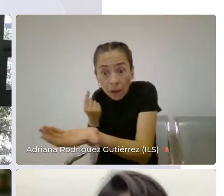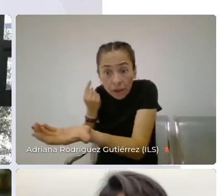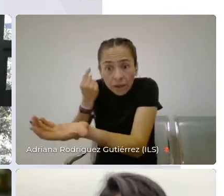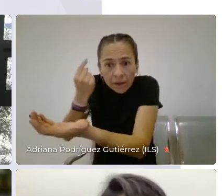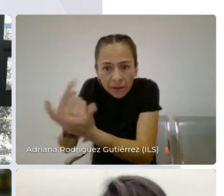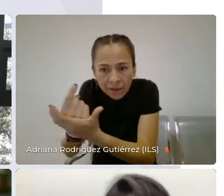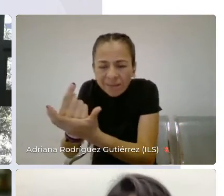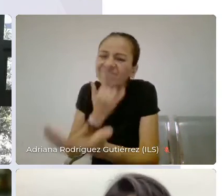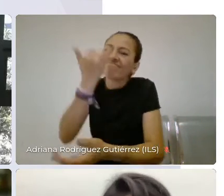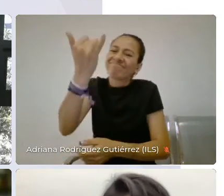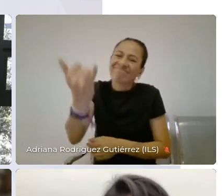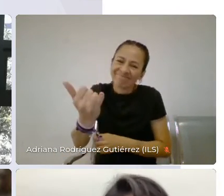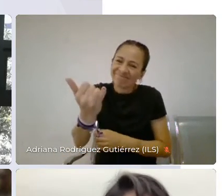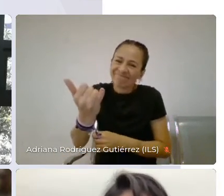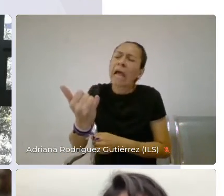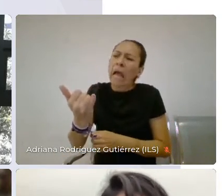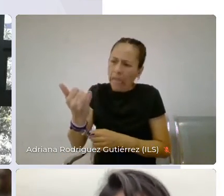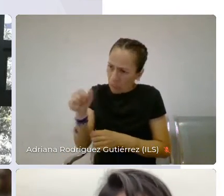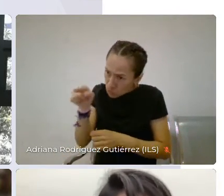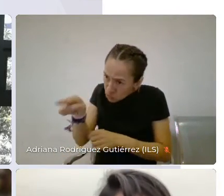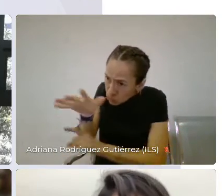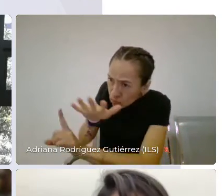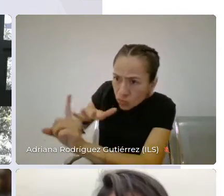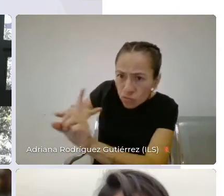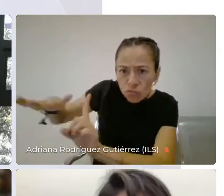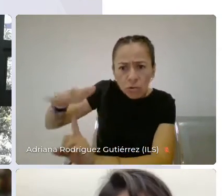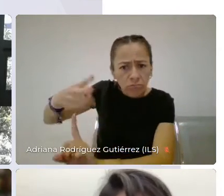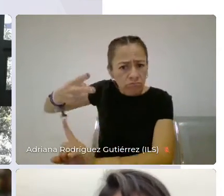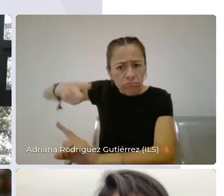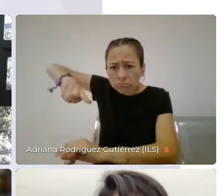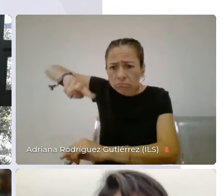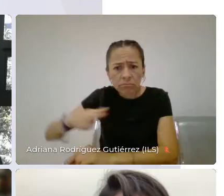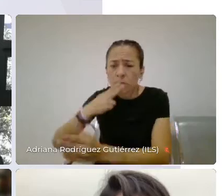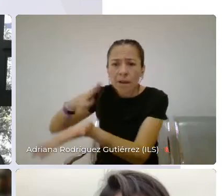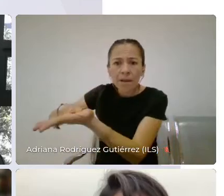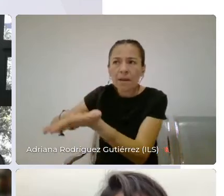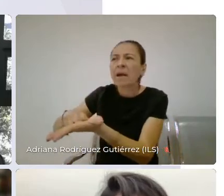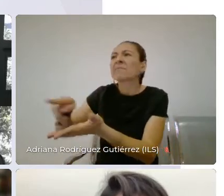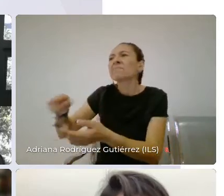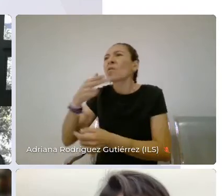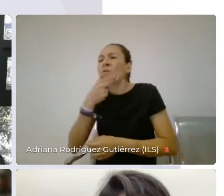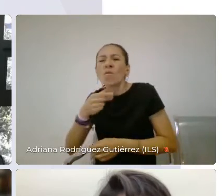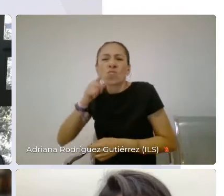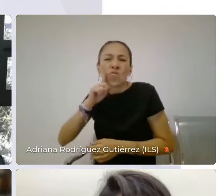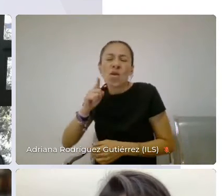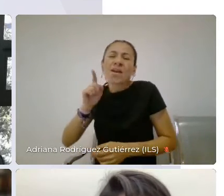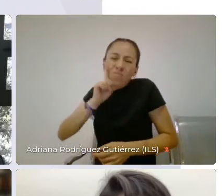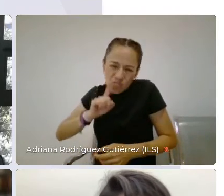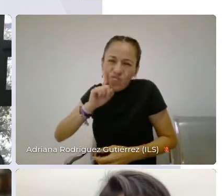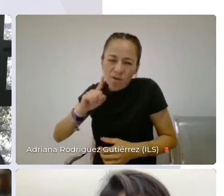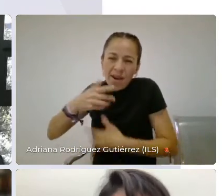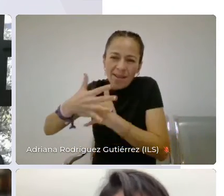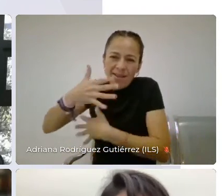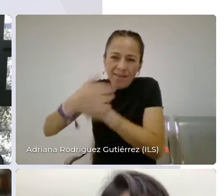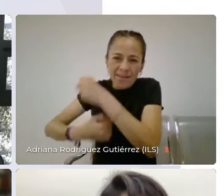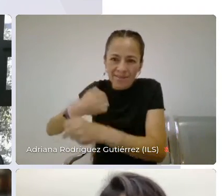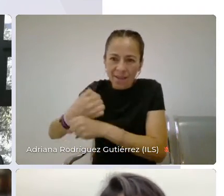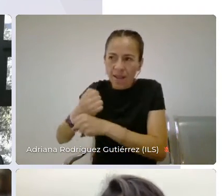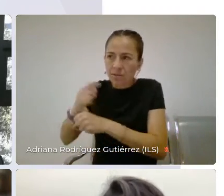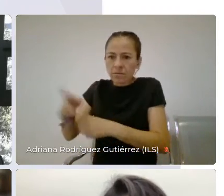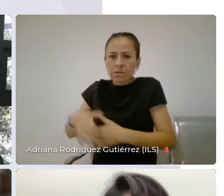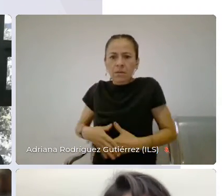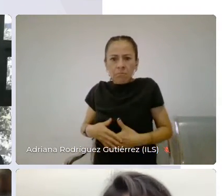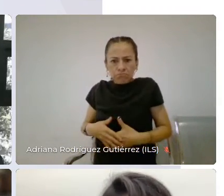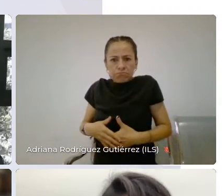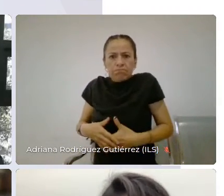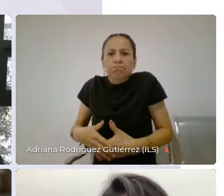tiene valor y está allí. Es decir, yo no puedo llegar a decirle a una niña de 15 años que ser mamá está mal a esa edad. Es su realidad y